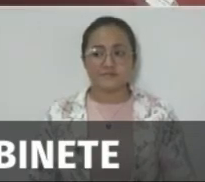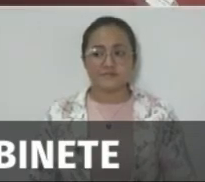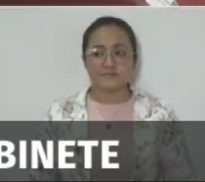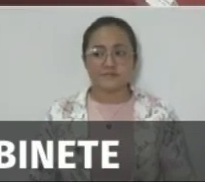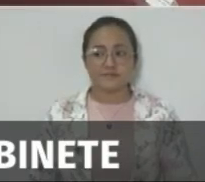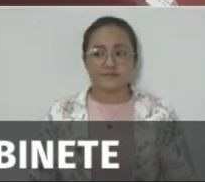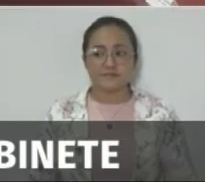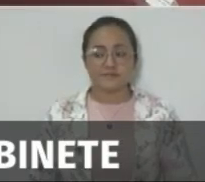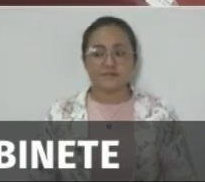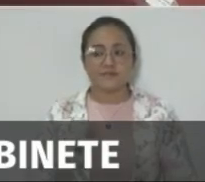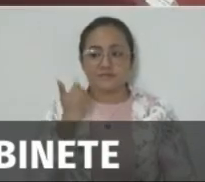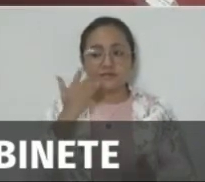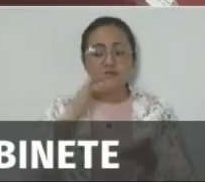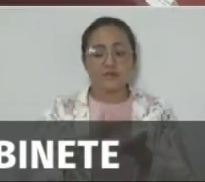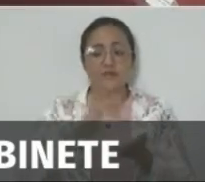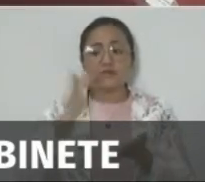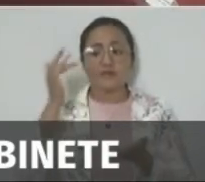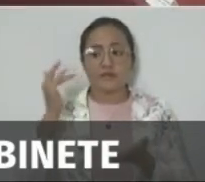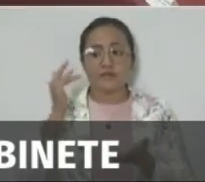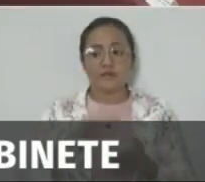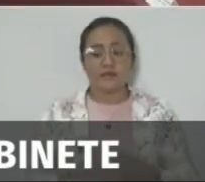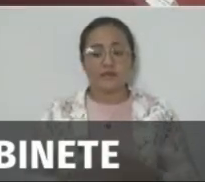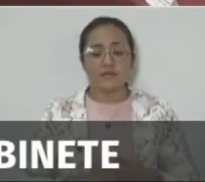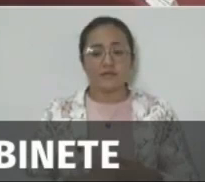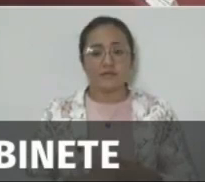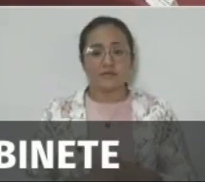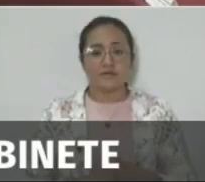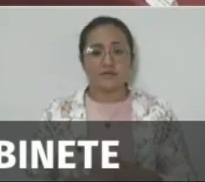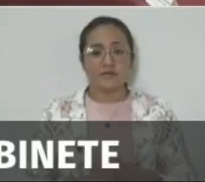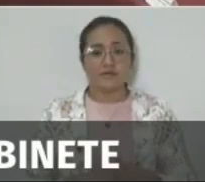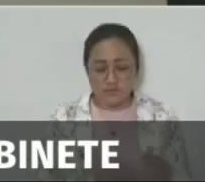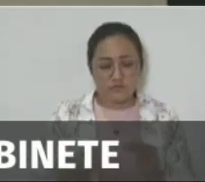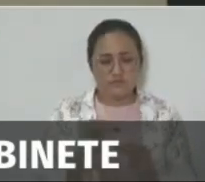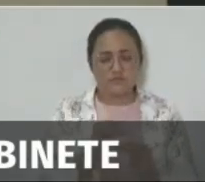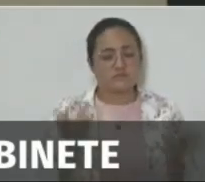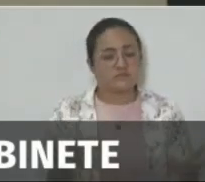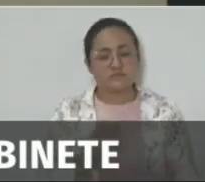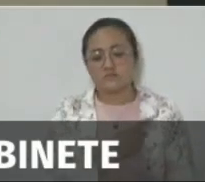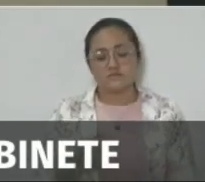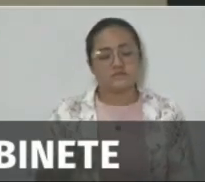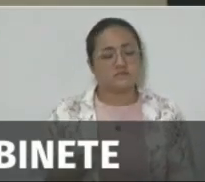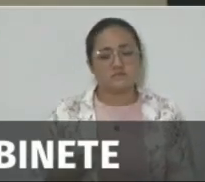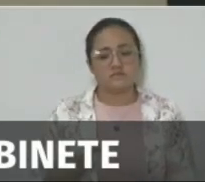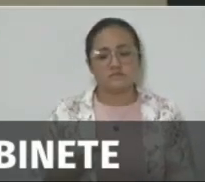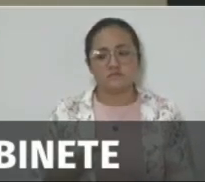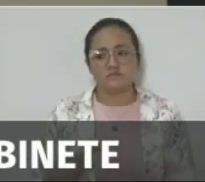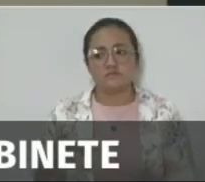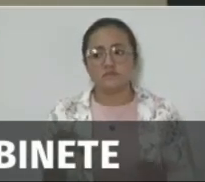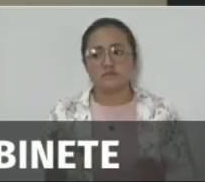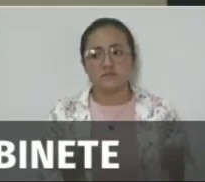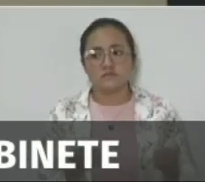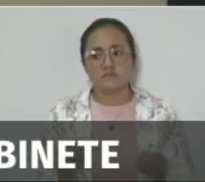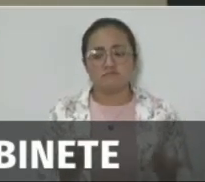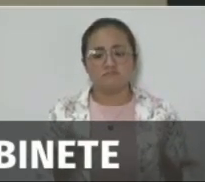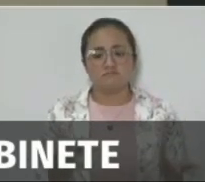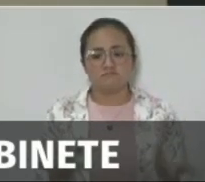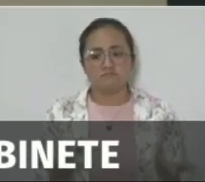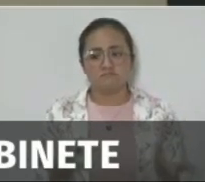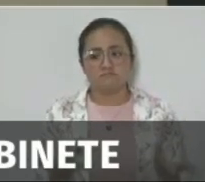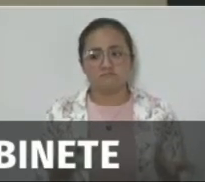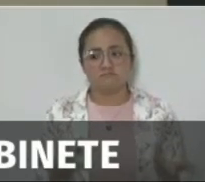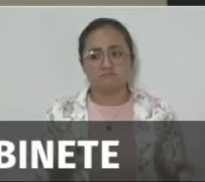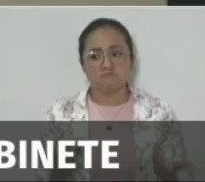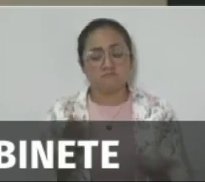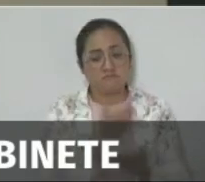oficial ante medios de comunicación césped Se comprometió a dar continuidad a los proyectos encaminados por la gestión pasada como